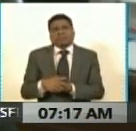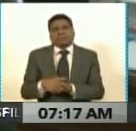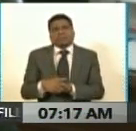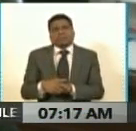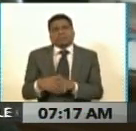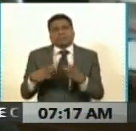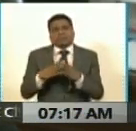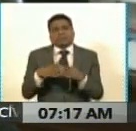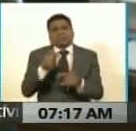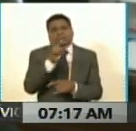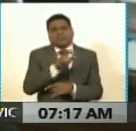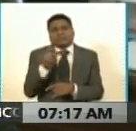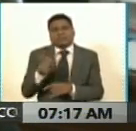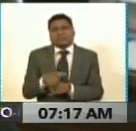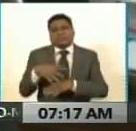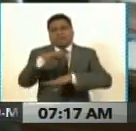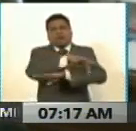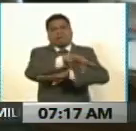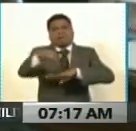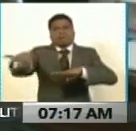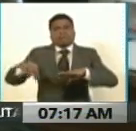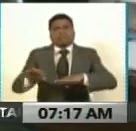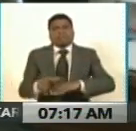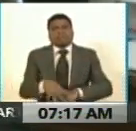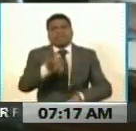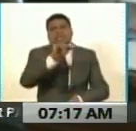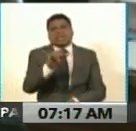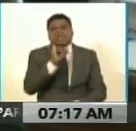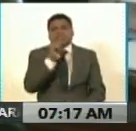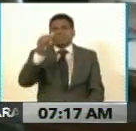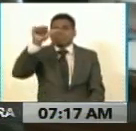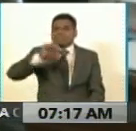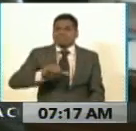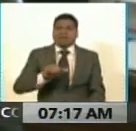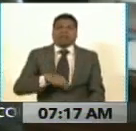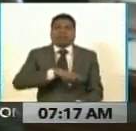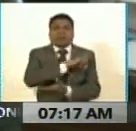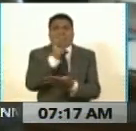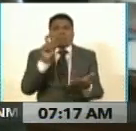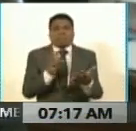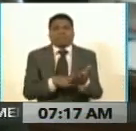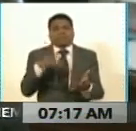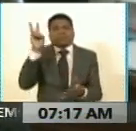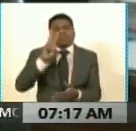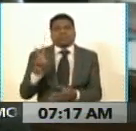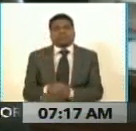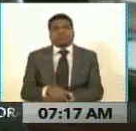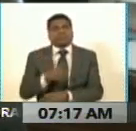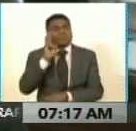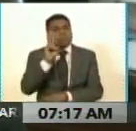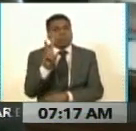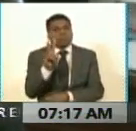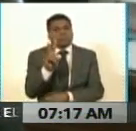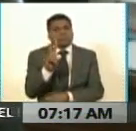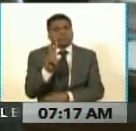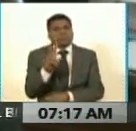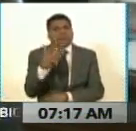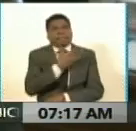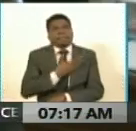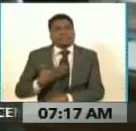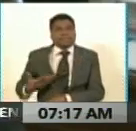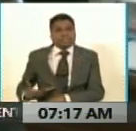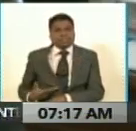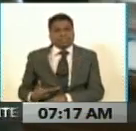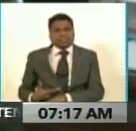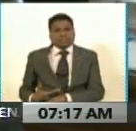personeros en la frontera y que hace un daño terrible al país por eso que el presidente Nicolás Maduro ofrece a